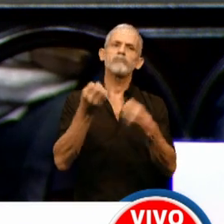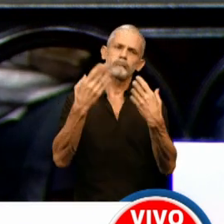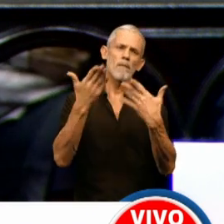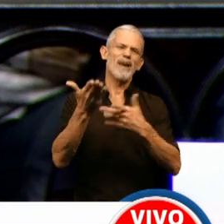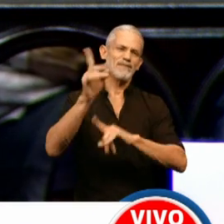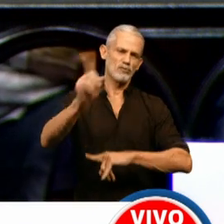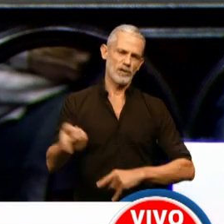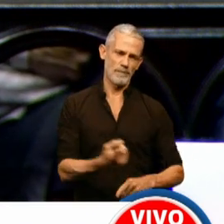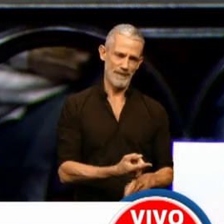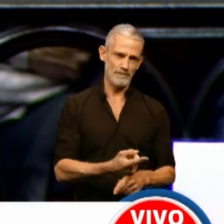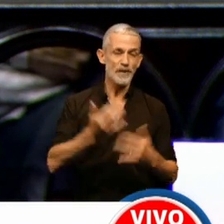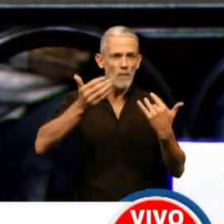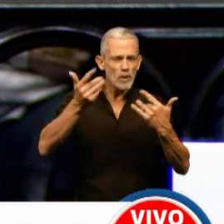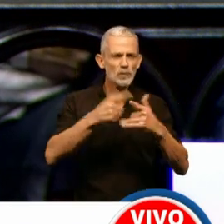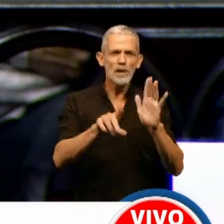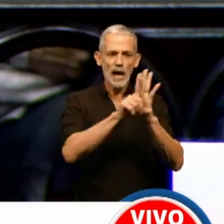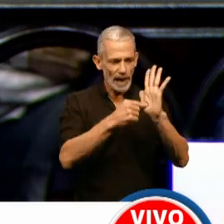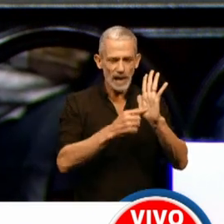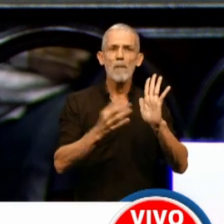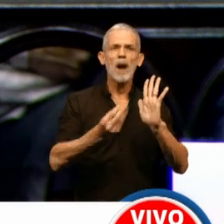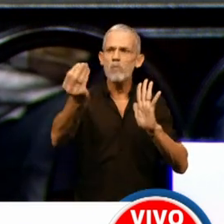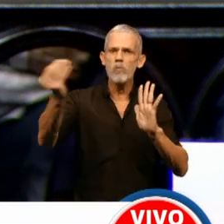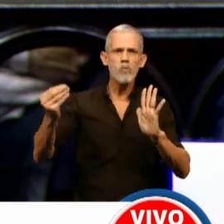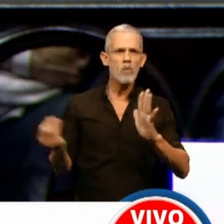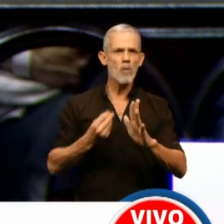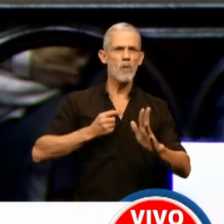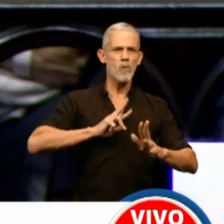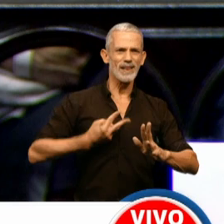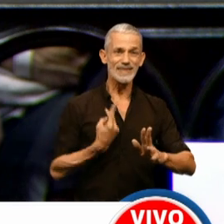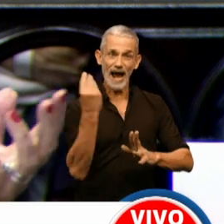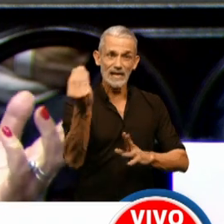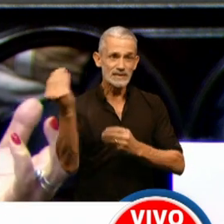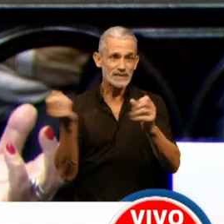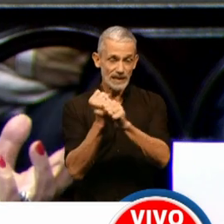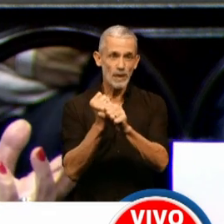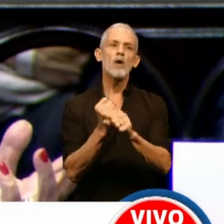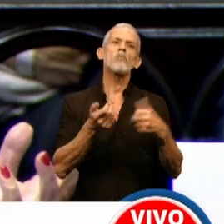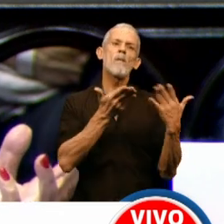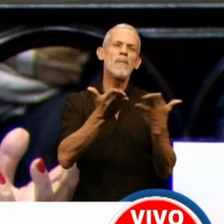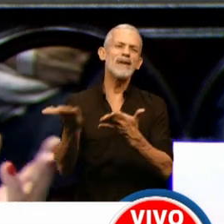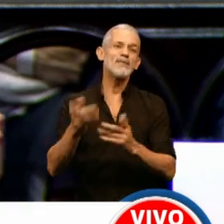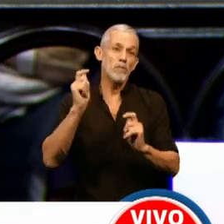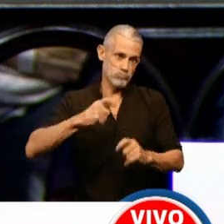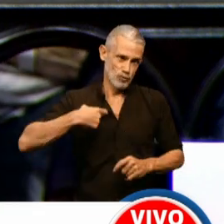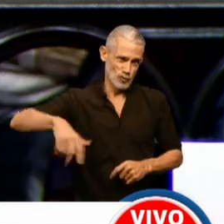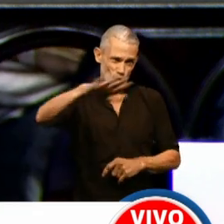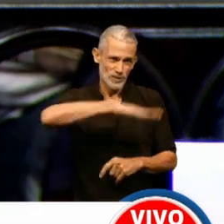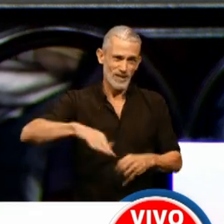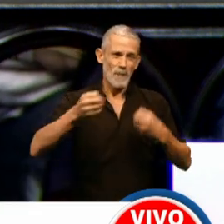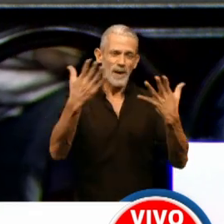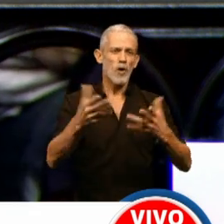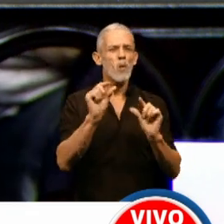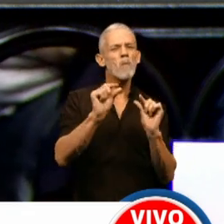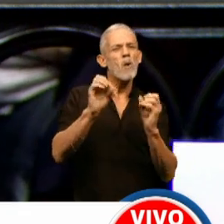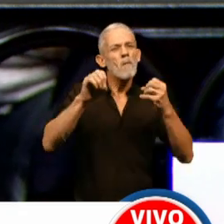que esta posibilidad de legislar por el cupo laboral trans va a ser un beneficio para nuestra sociedad vamos a hacer un